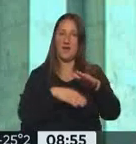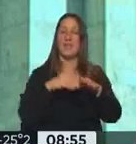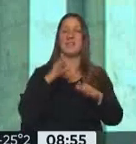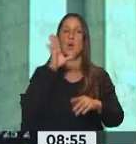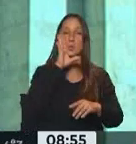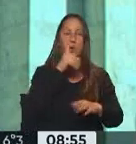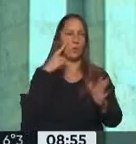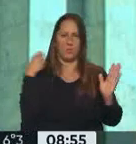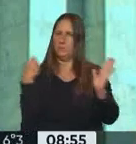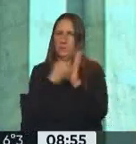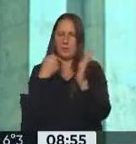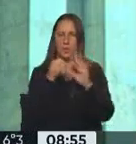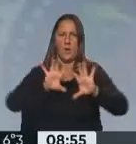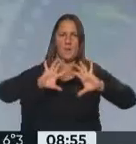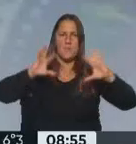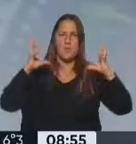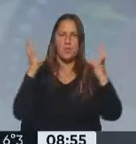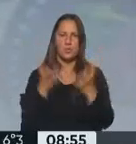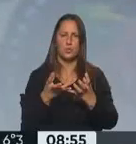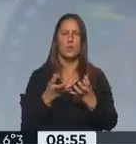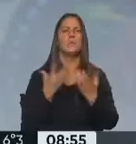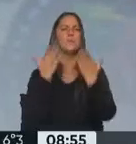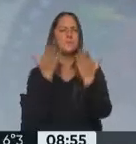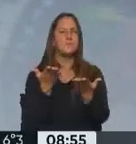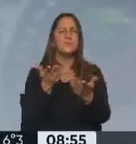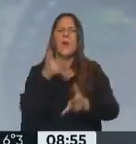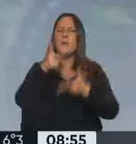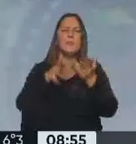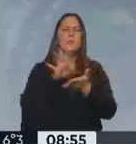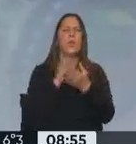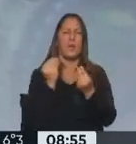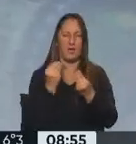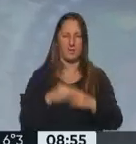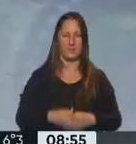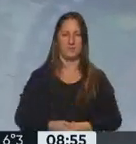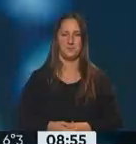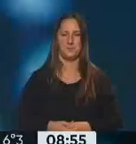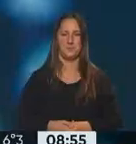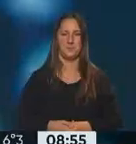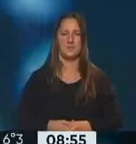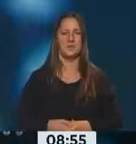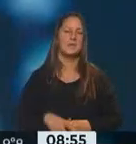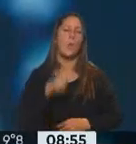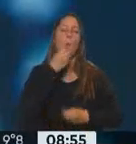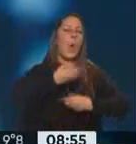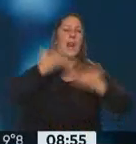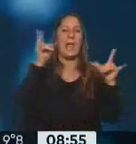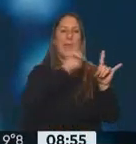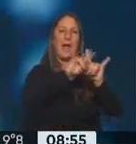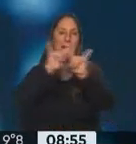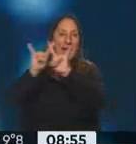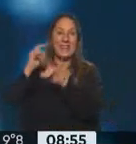generado impacto mundial flor barragán primero de qué estamos hablando así es y si entras a cualquier portal de